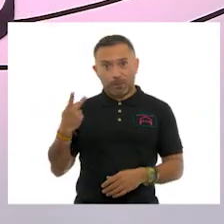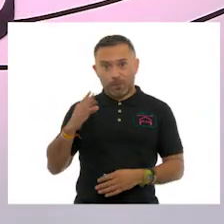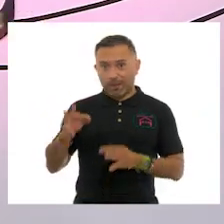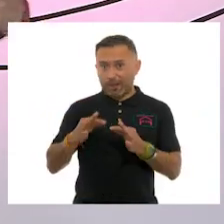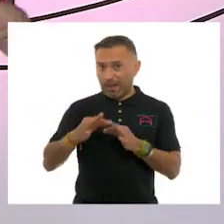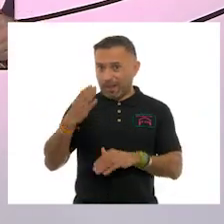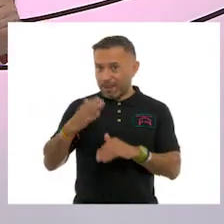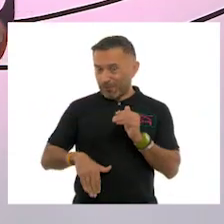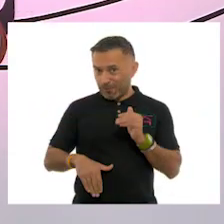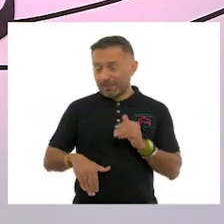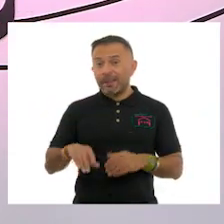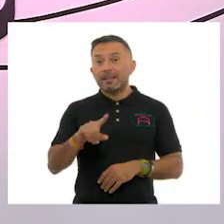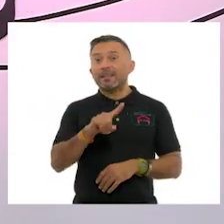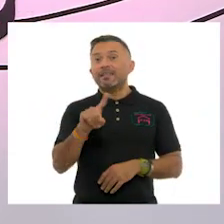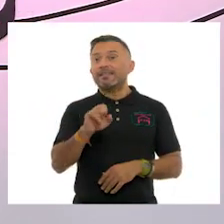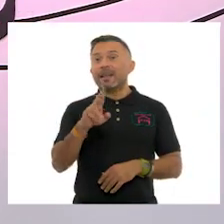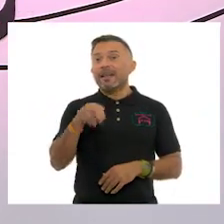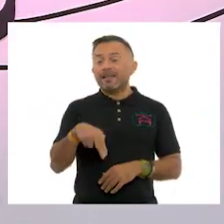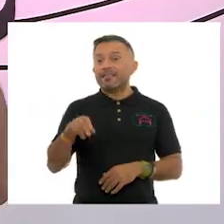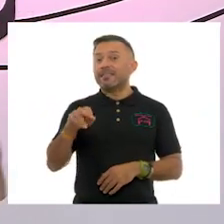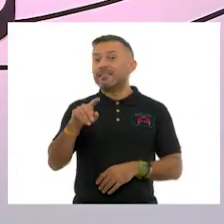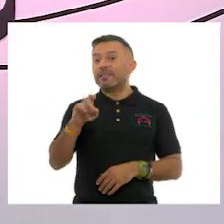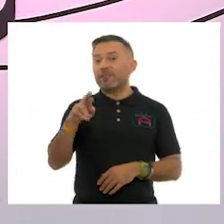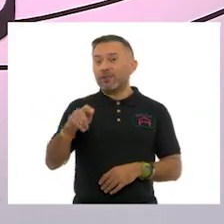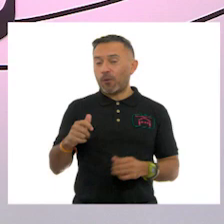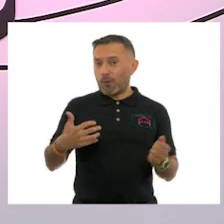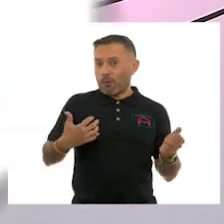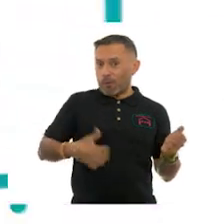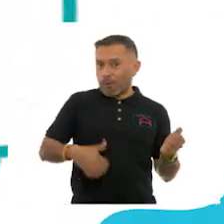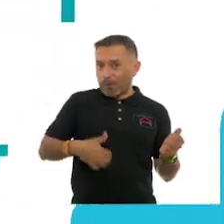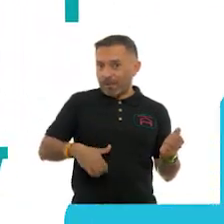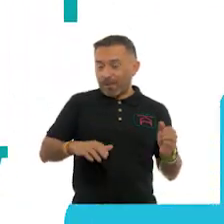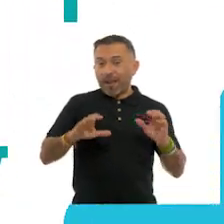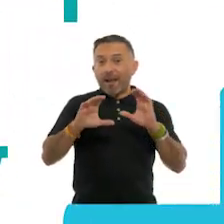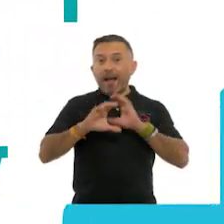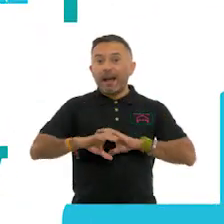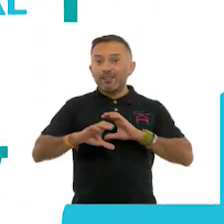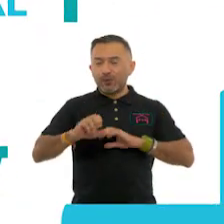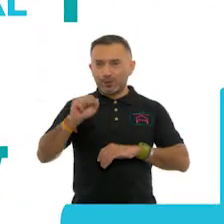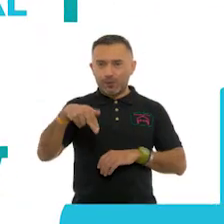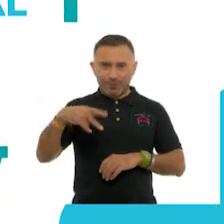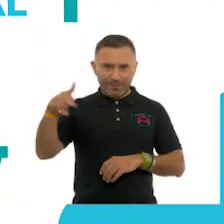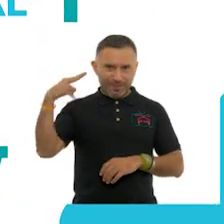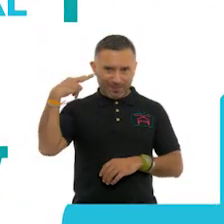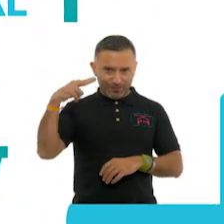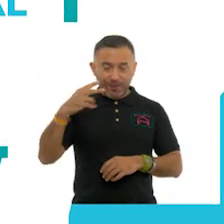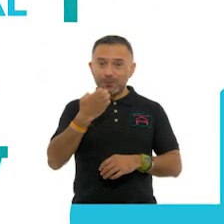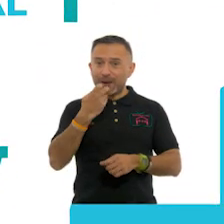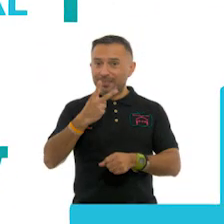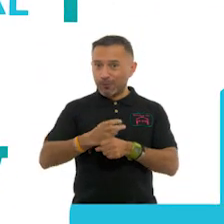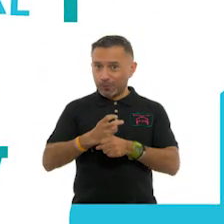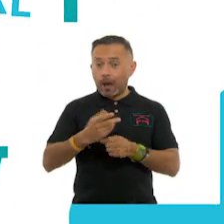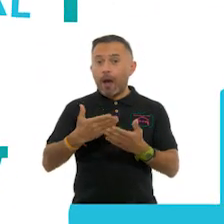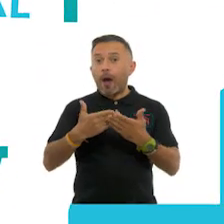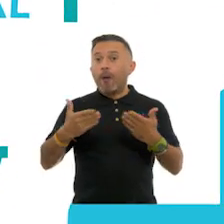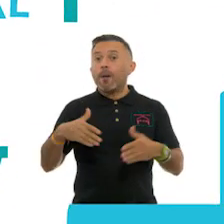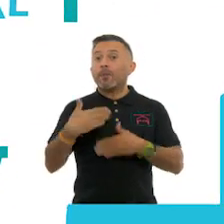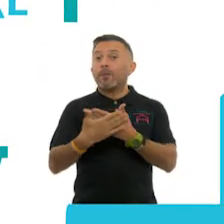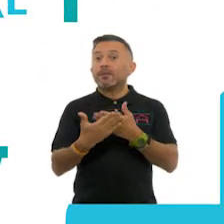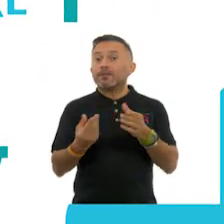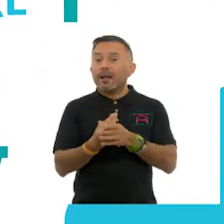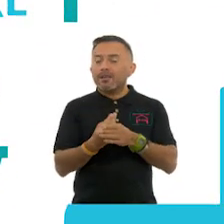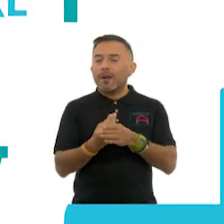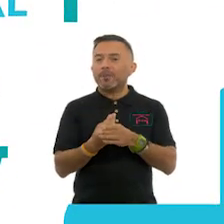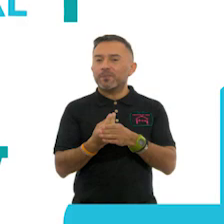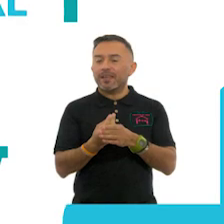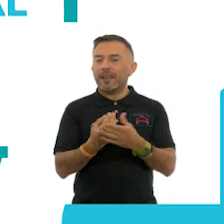Senén Ceferino, la jarana y el son jarocho de segundo grado. Les dejamos con educación socioemocional.